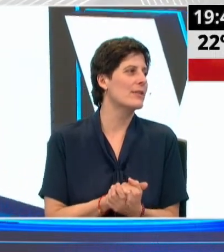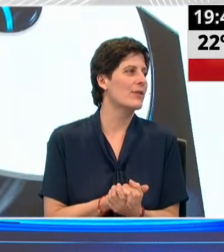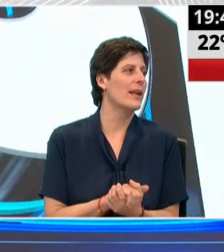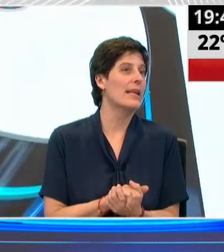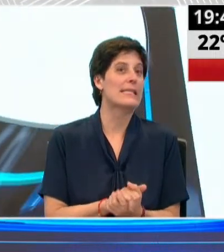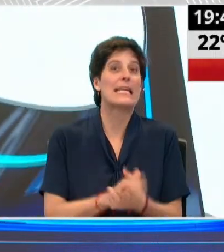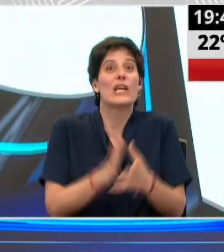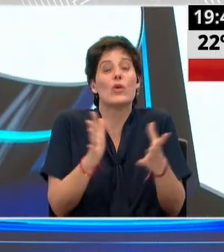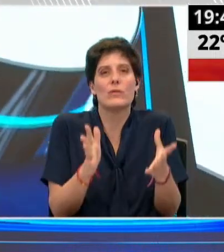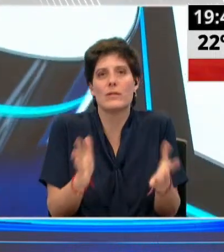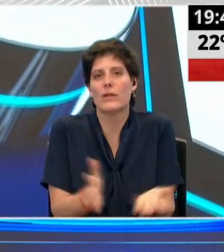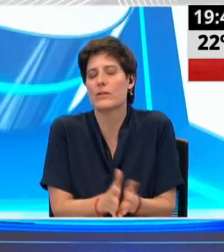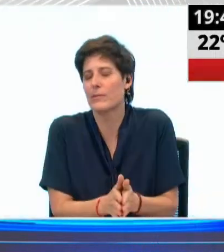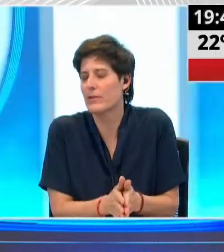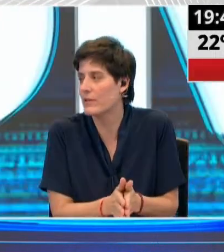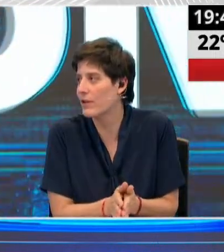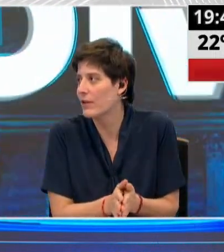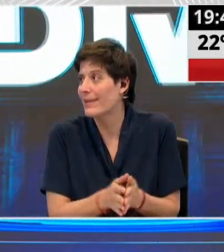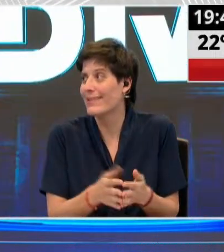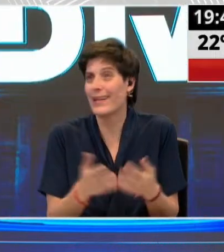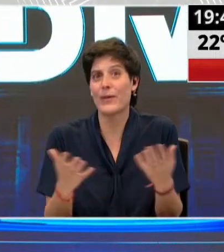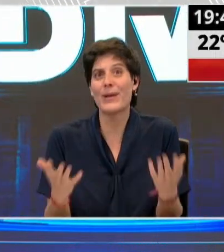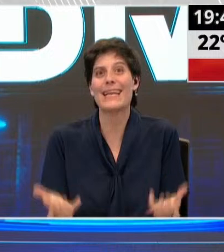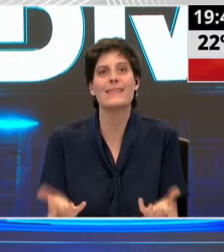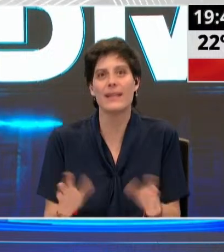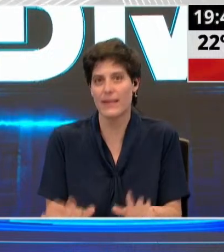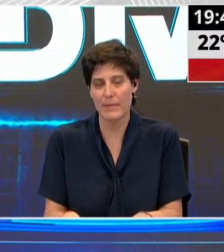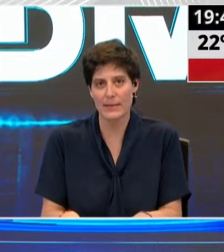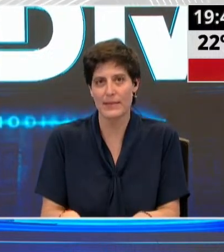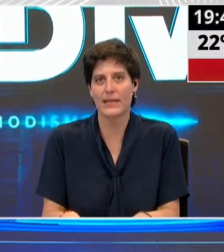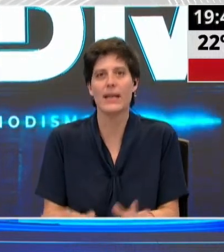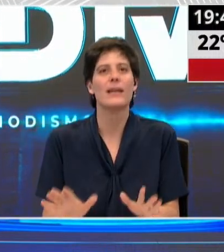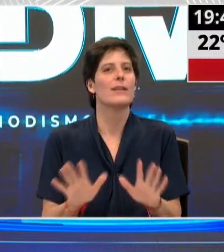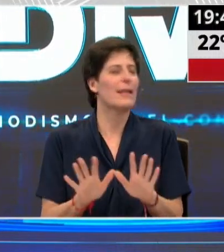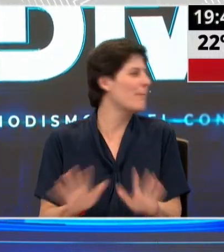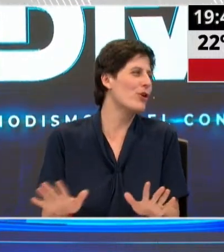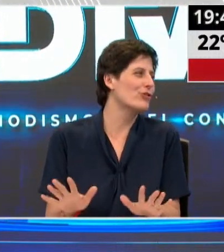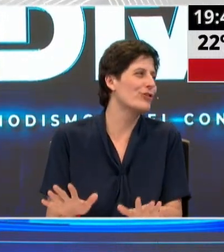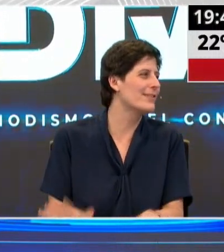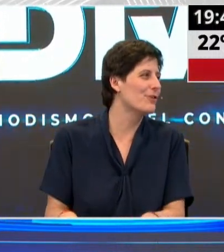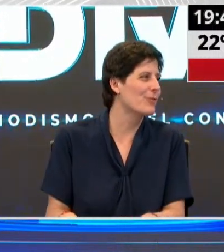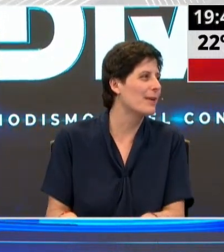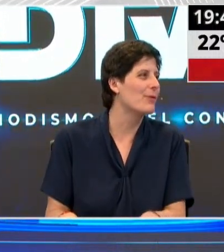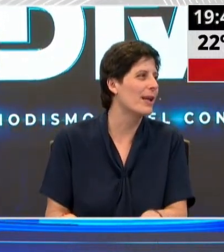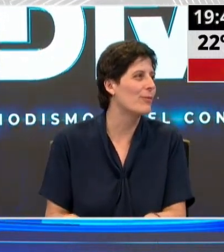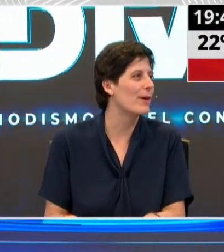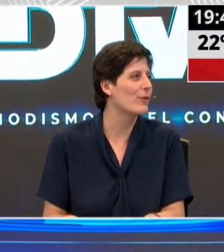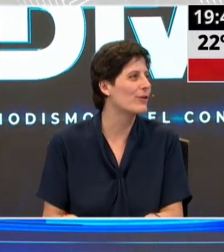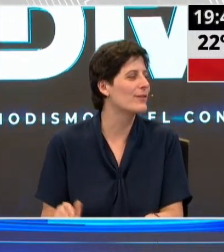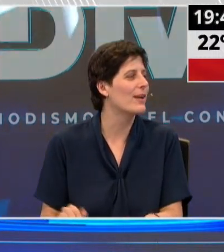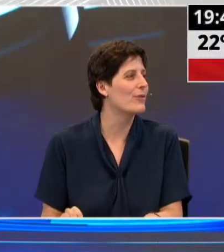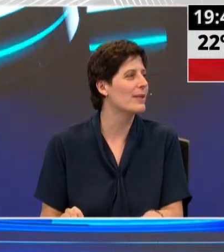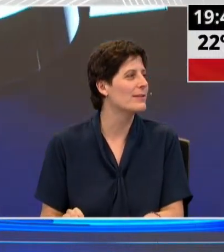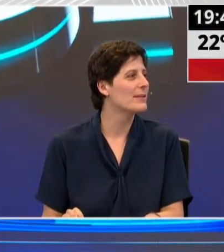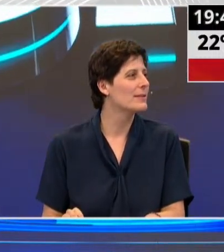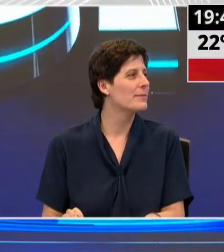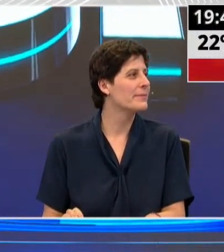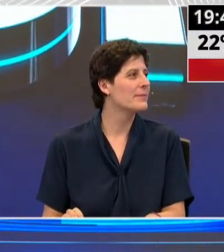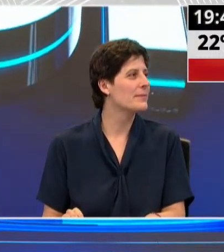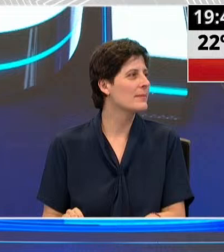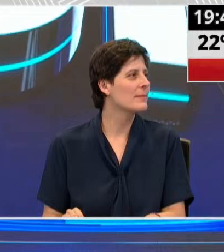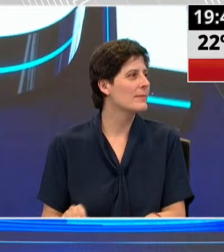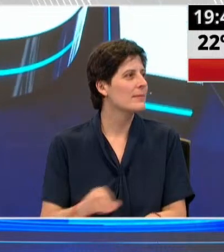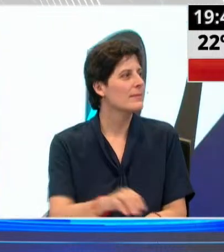sesiones extraordinarias. Incluso si conocemos eso, tiene que haber una lista de temas, así que tampoco estoy tan segura que por ahí lo podamos conocer el lunes.